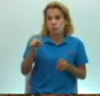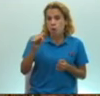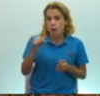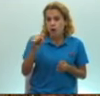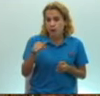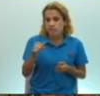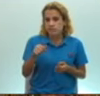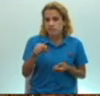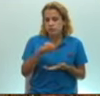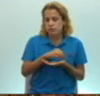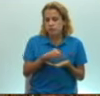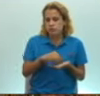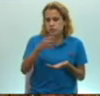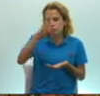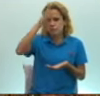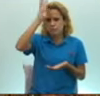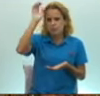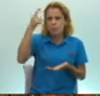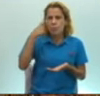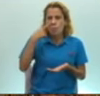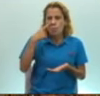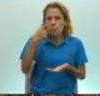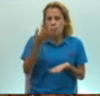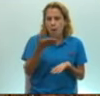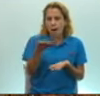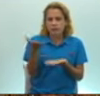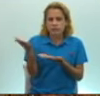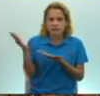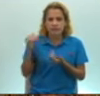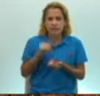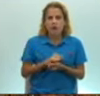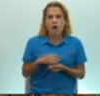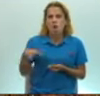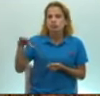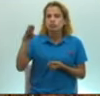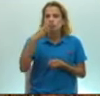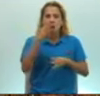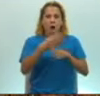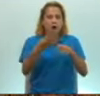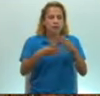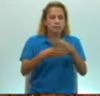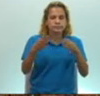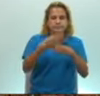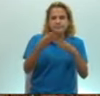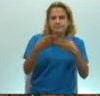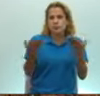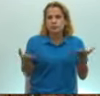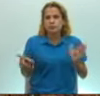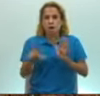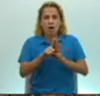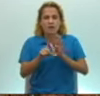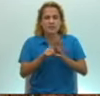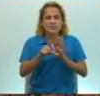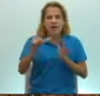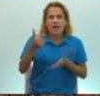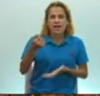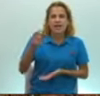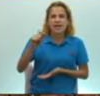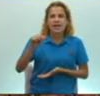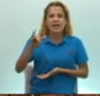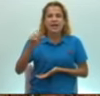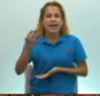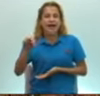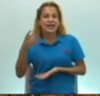Fíjense que estoy aquí precisamente en Roma y aquí ustedes pueden observar toda la labor constructiva que se va a desarrollar, se va